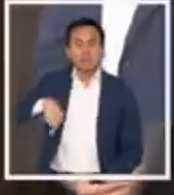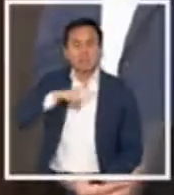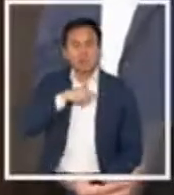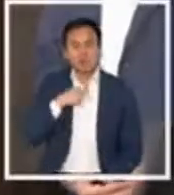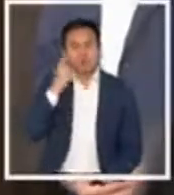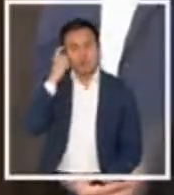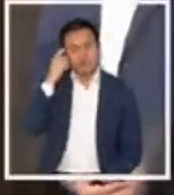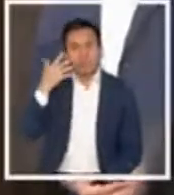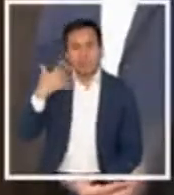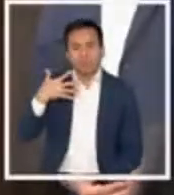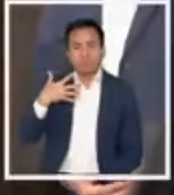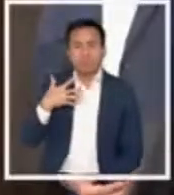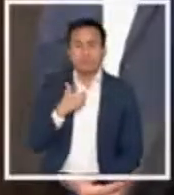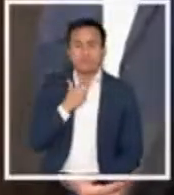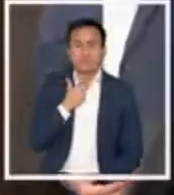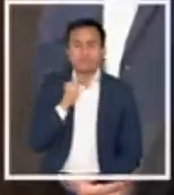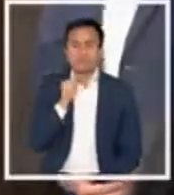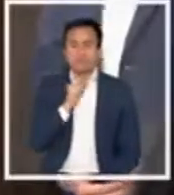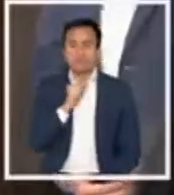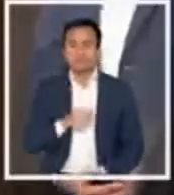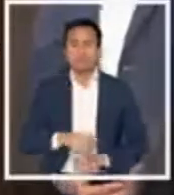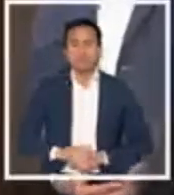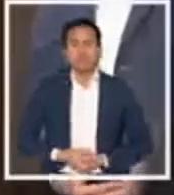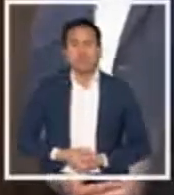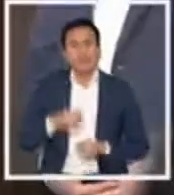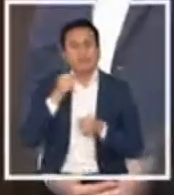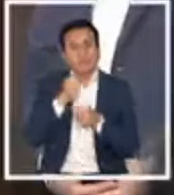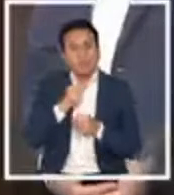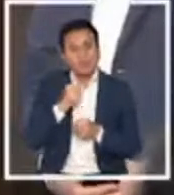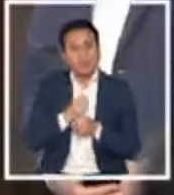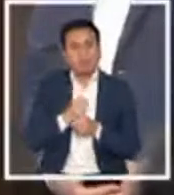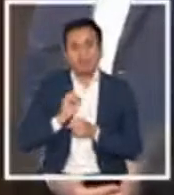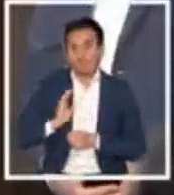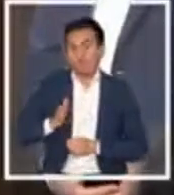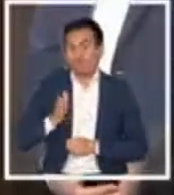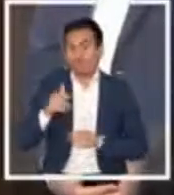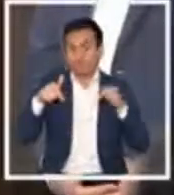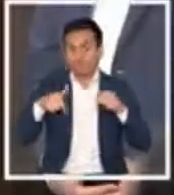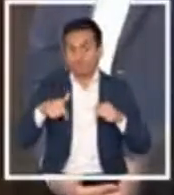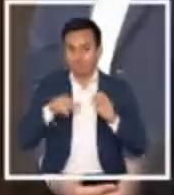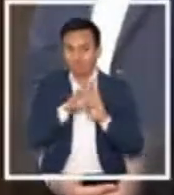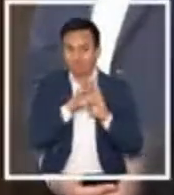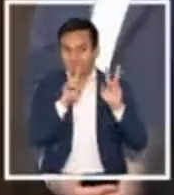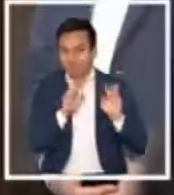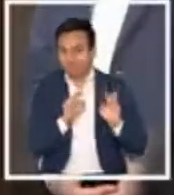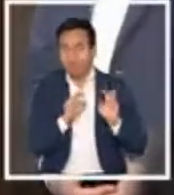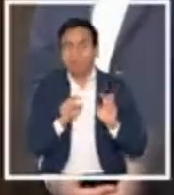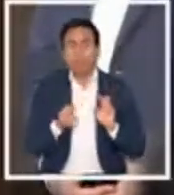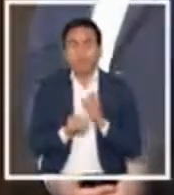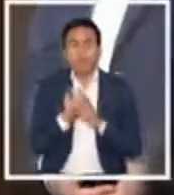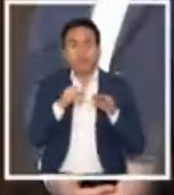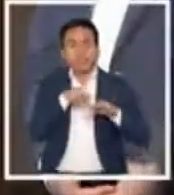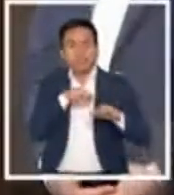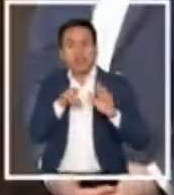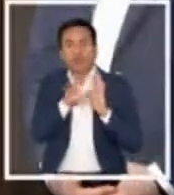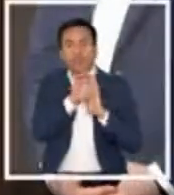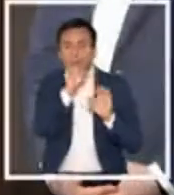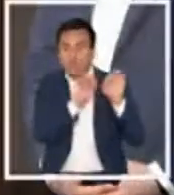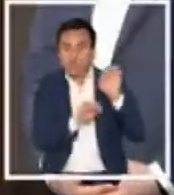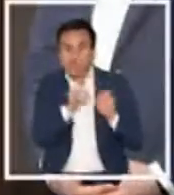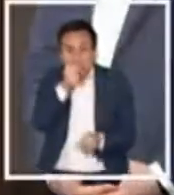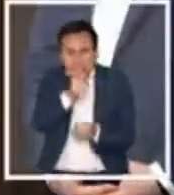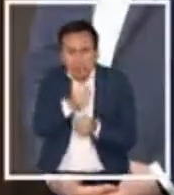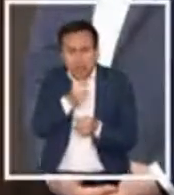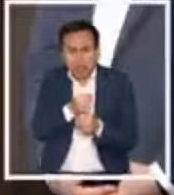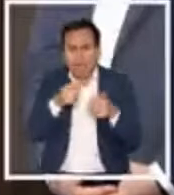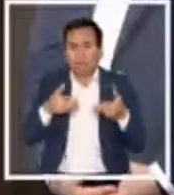muy importante e interesante. Los trabajos continúan hoy y una nueva Asamblea Constituyente está